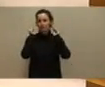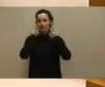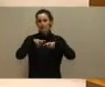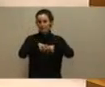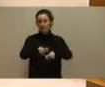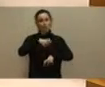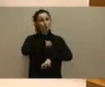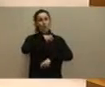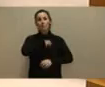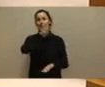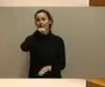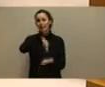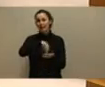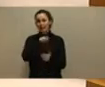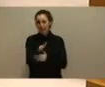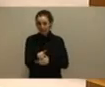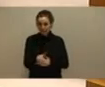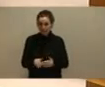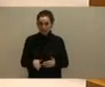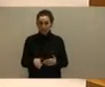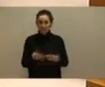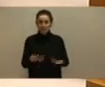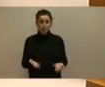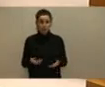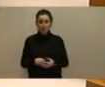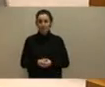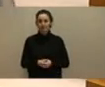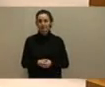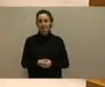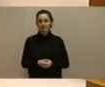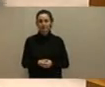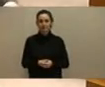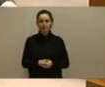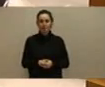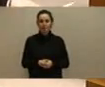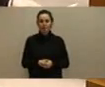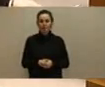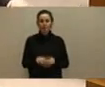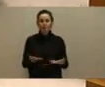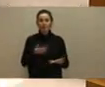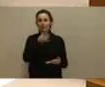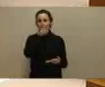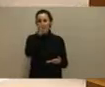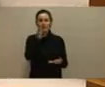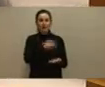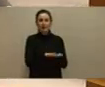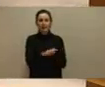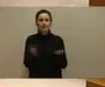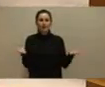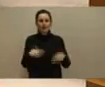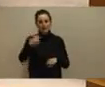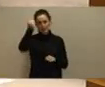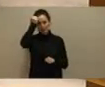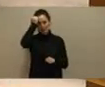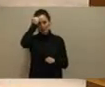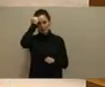posible personarse ante las diligencias abiertas por la Fiscalía. Oiga, yo ya no voy a hablar de sinvergonzonería ni de ignorancia, pero mírense un